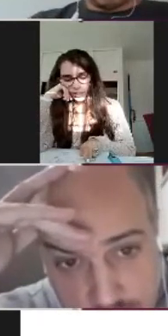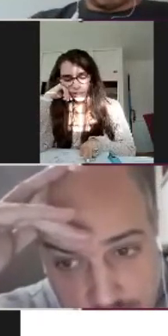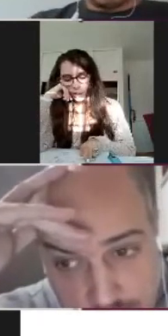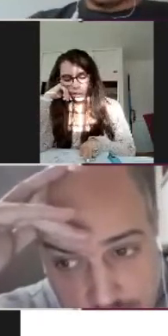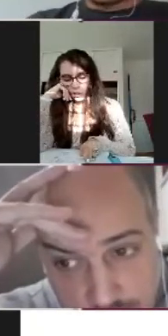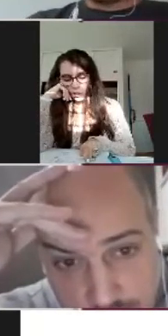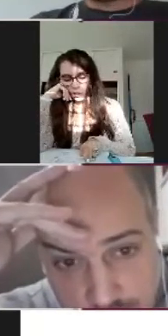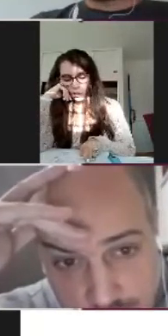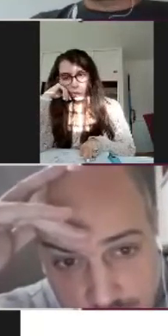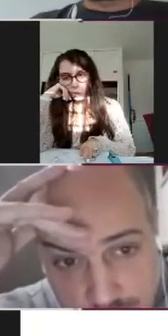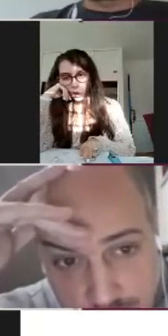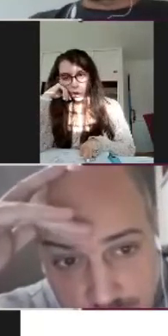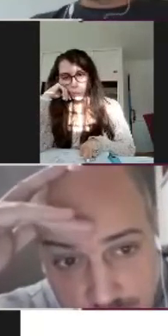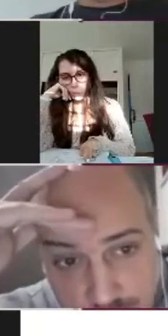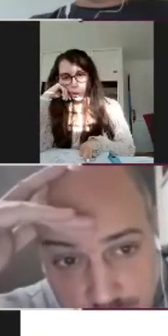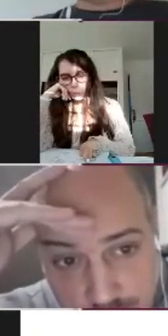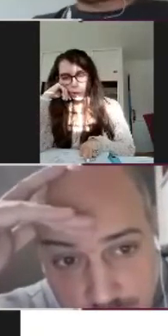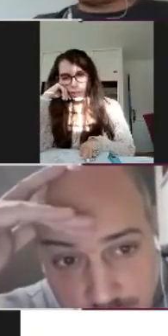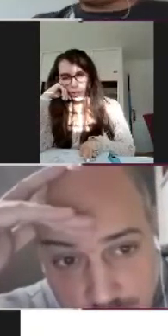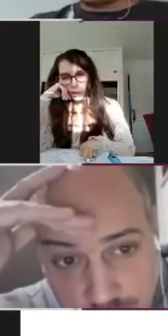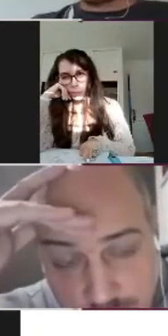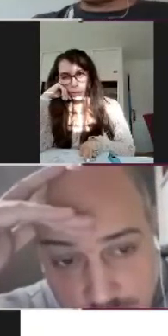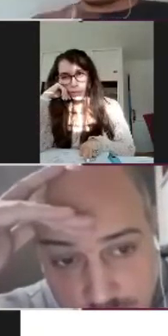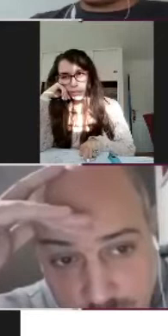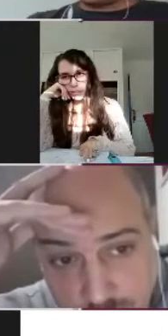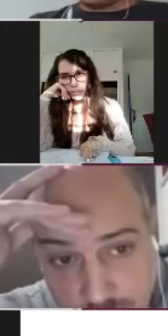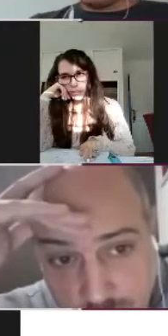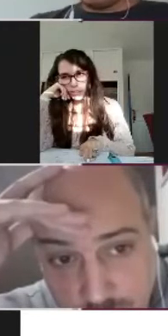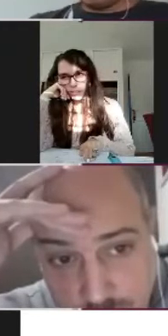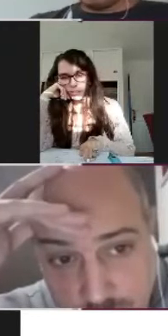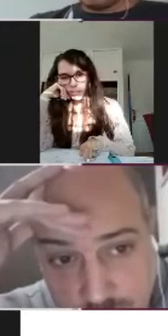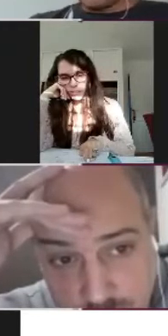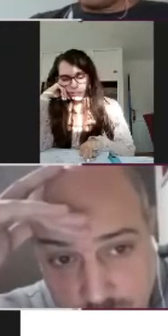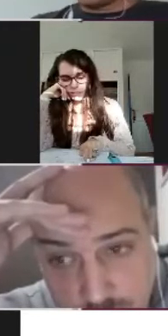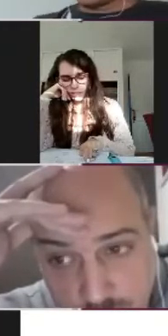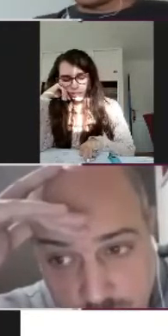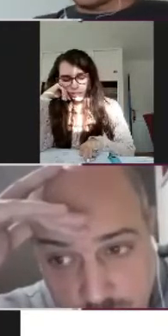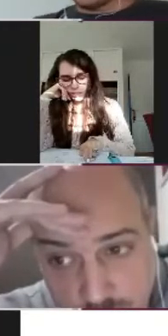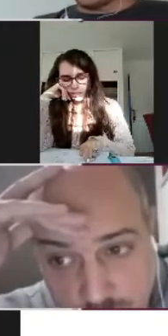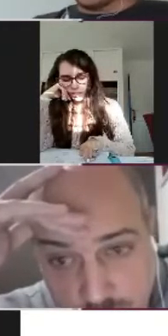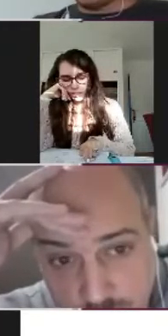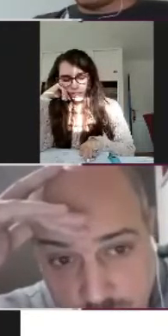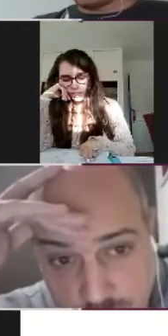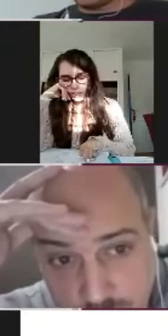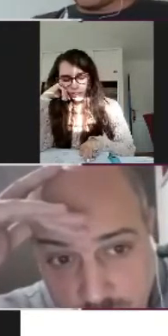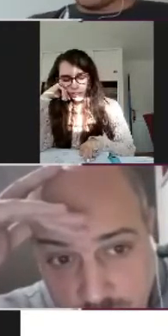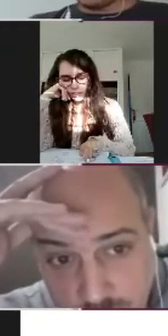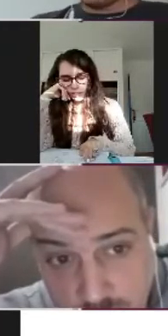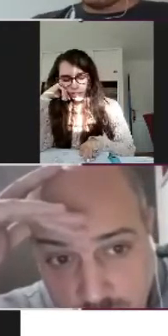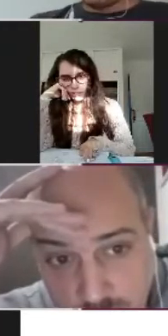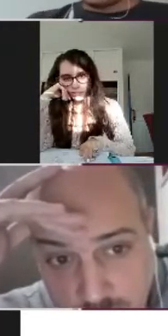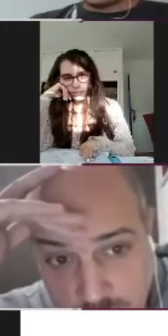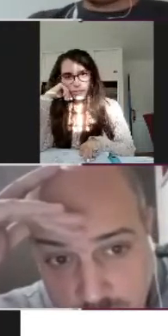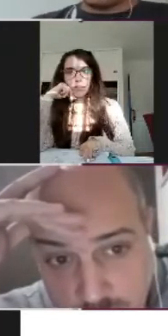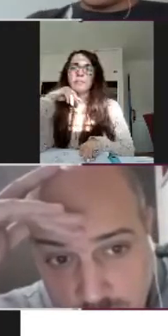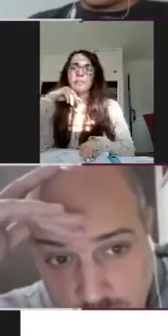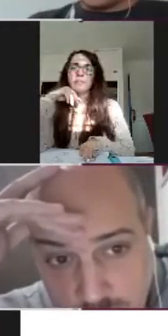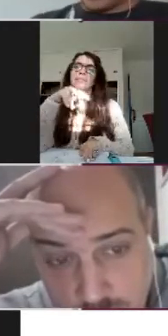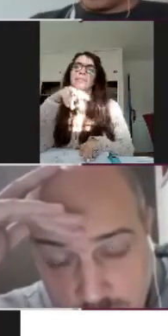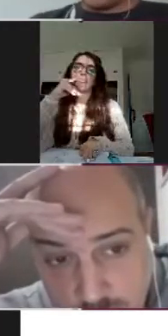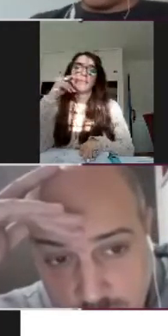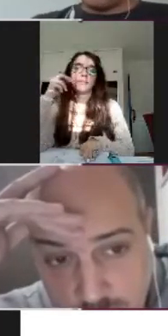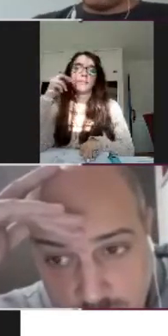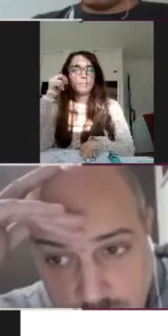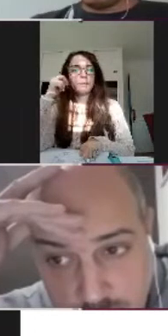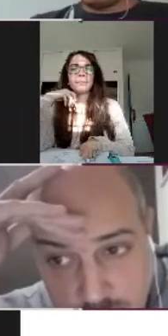O sea, los El puntos no punto los del pongo, pongo millar las no se comas. cuenta. Lo pones corrido sin ni punto ni Okay. nada. La coma es la que